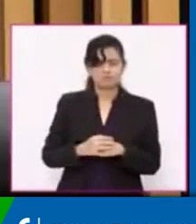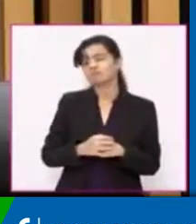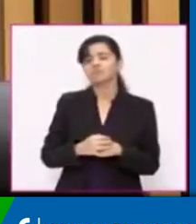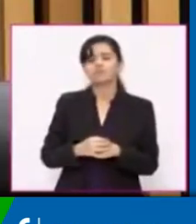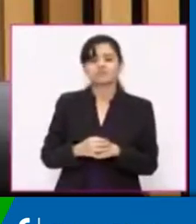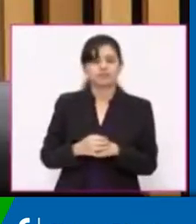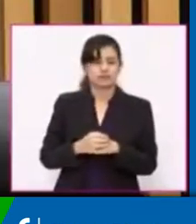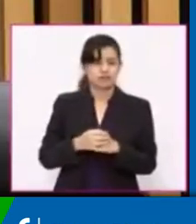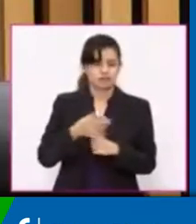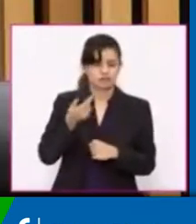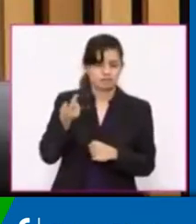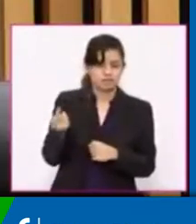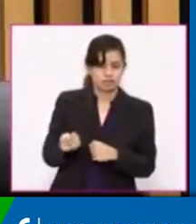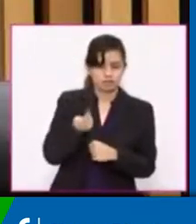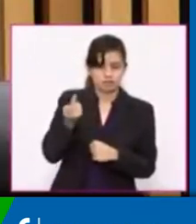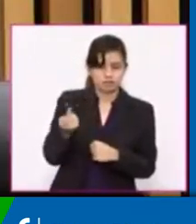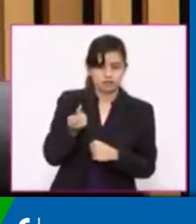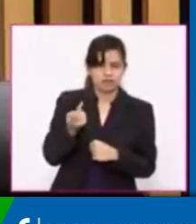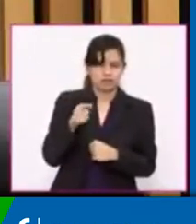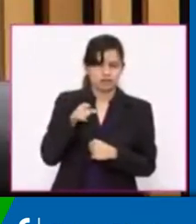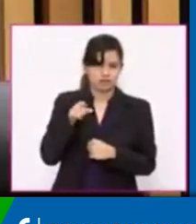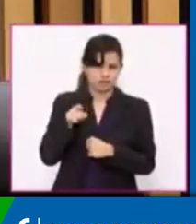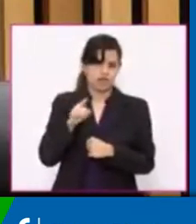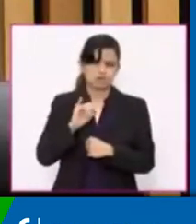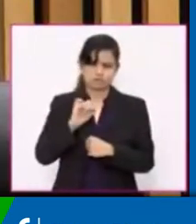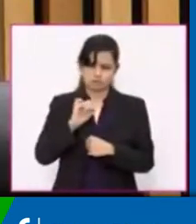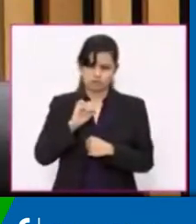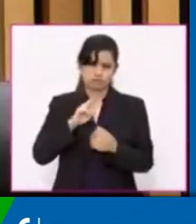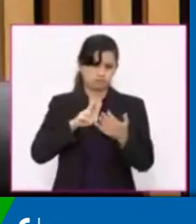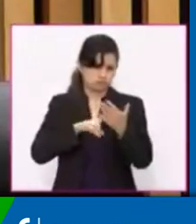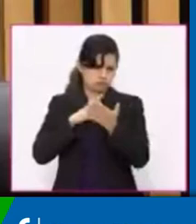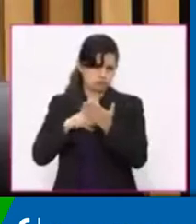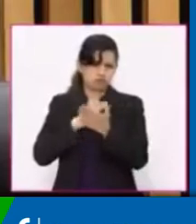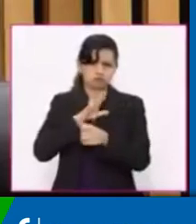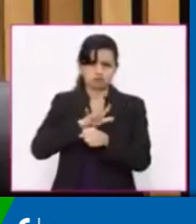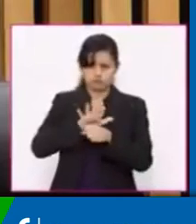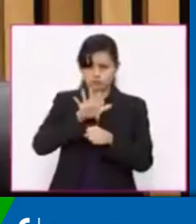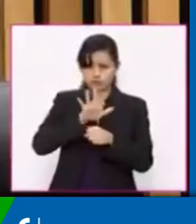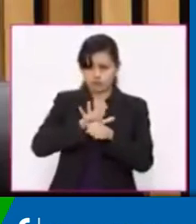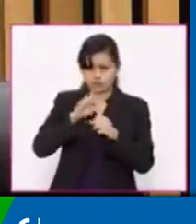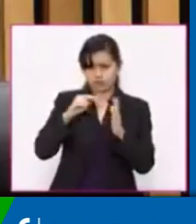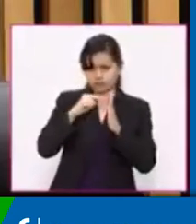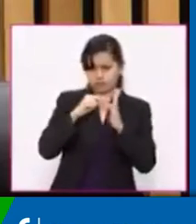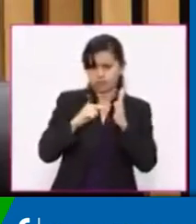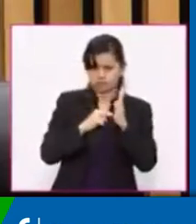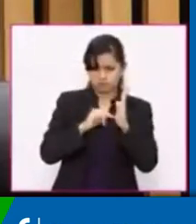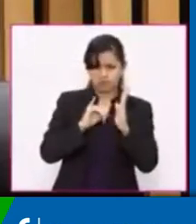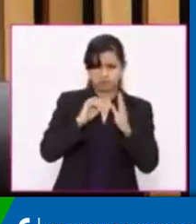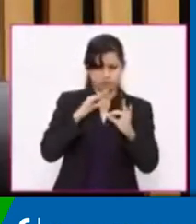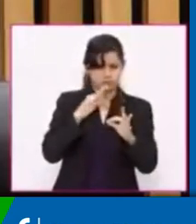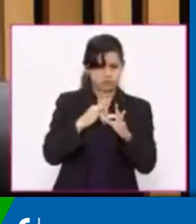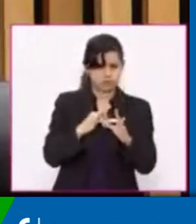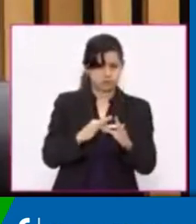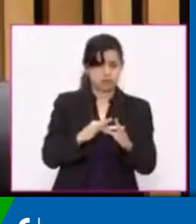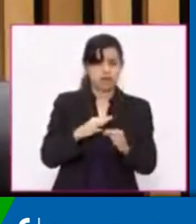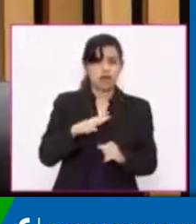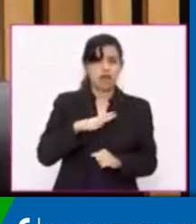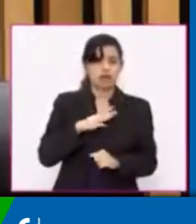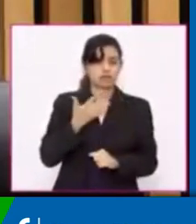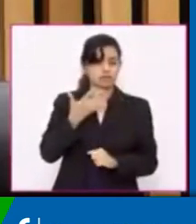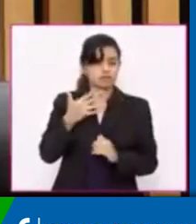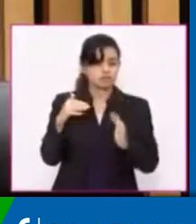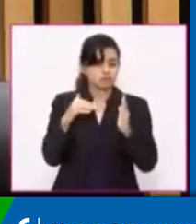que en la consulta que sí reunió el número de firmas requeridas, hay